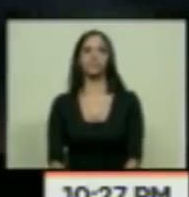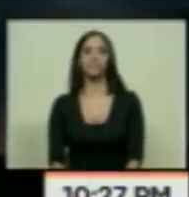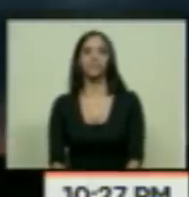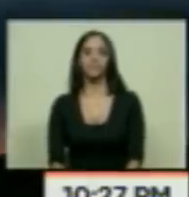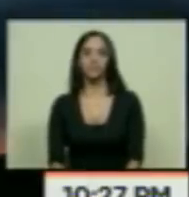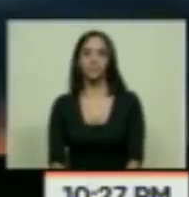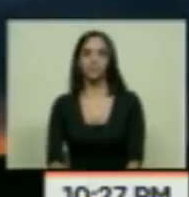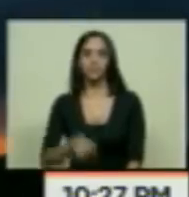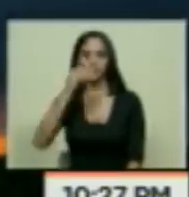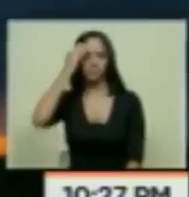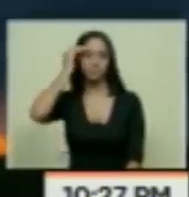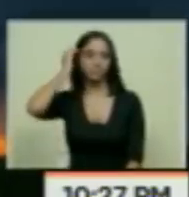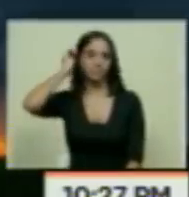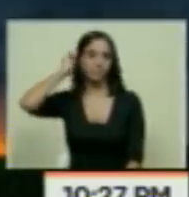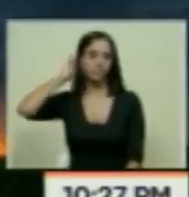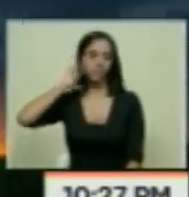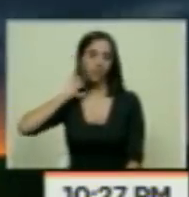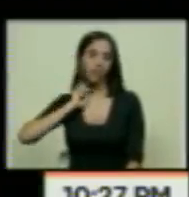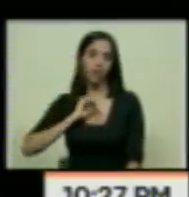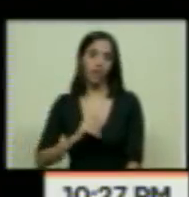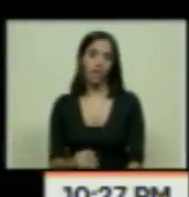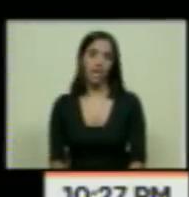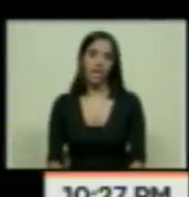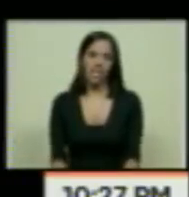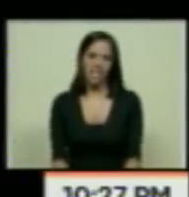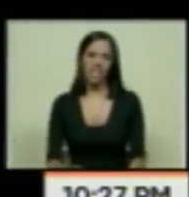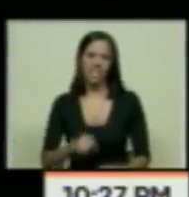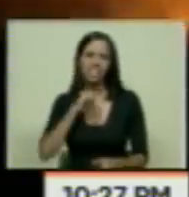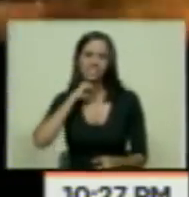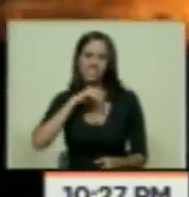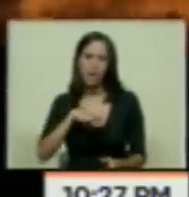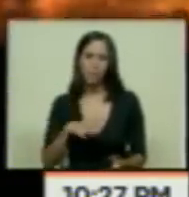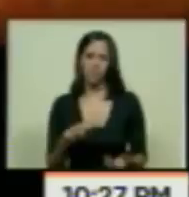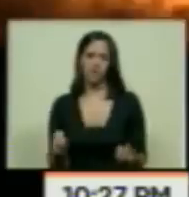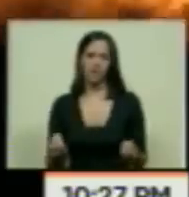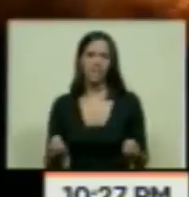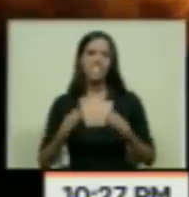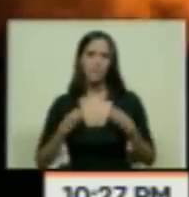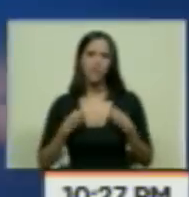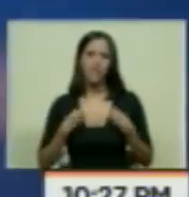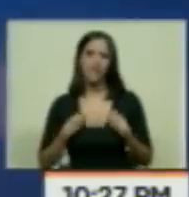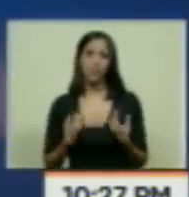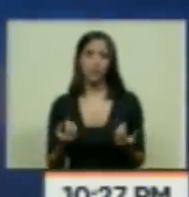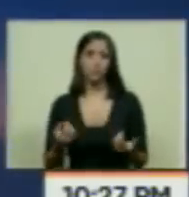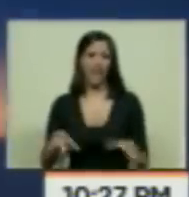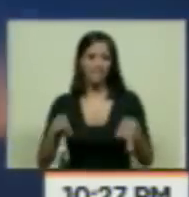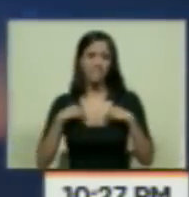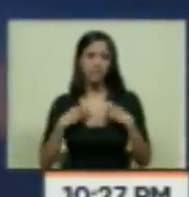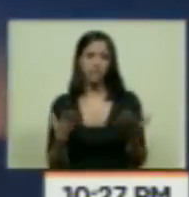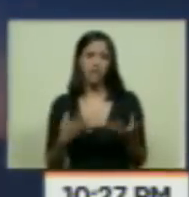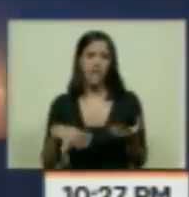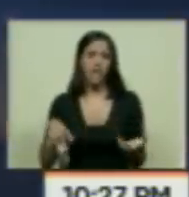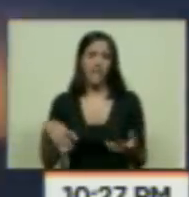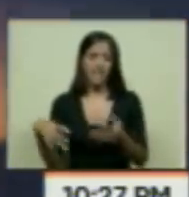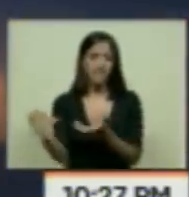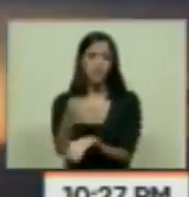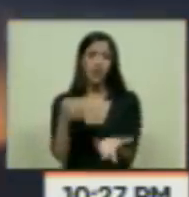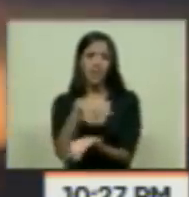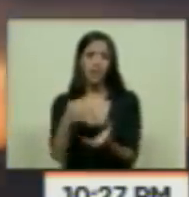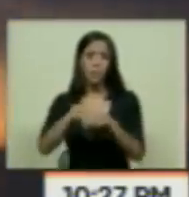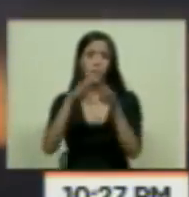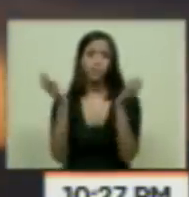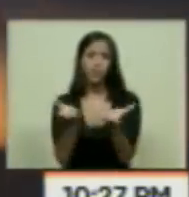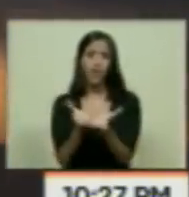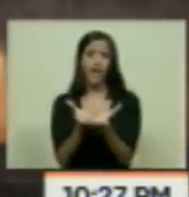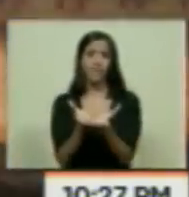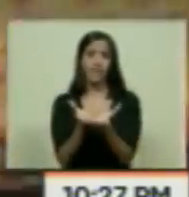El peso del tiempo que estamos viviendo, asumámoslo. La crisis mundial debe ser objeto de